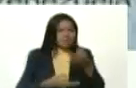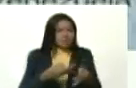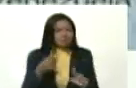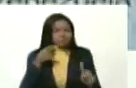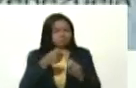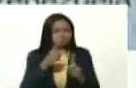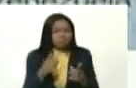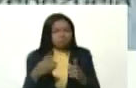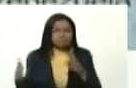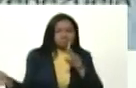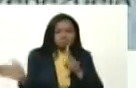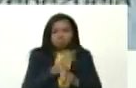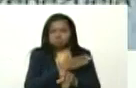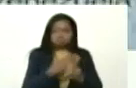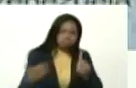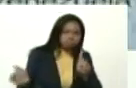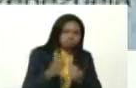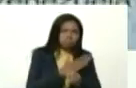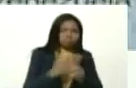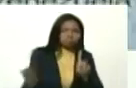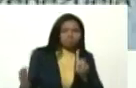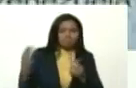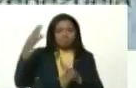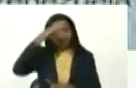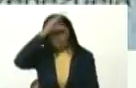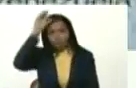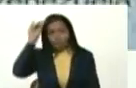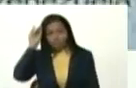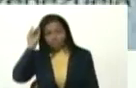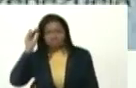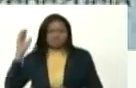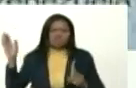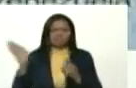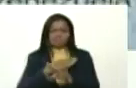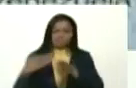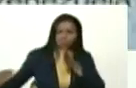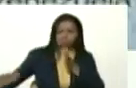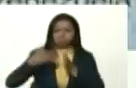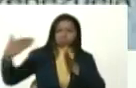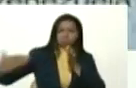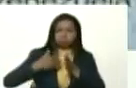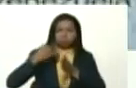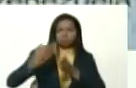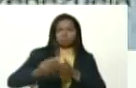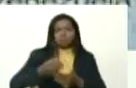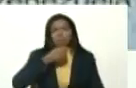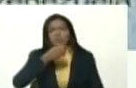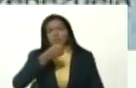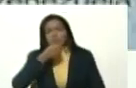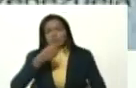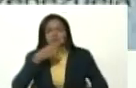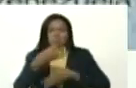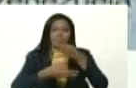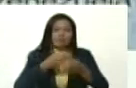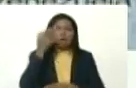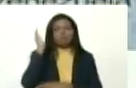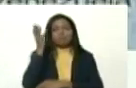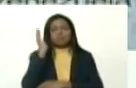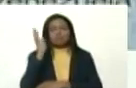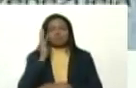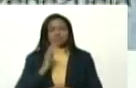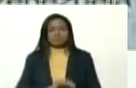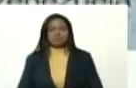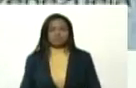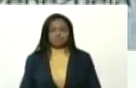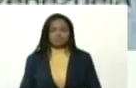propósito de los ataques de Donald Trump, en el discurso del Congreso,